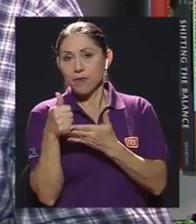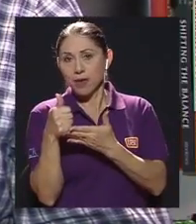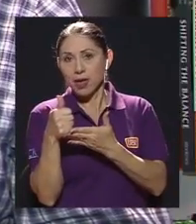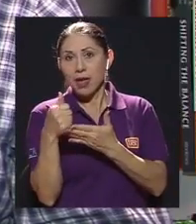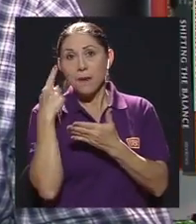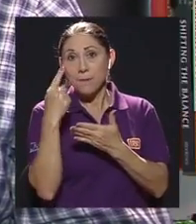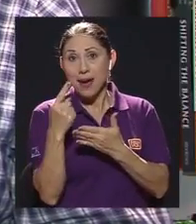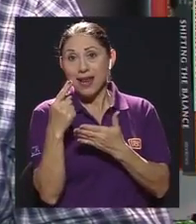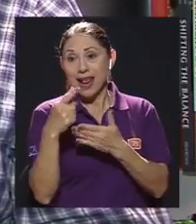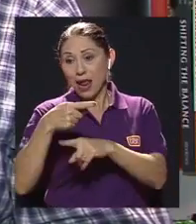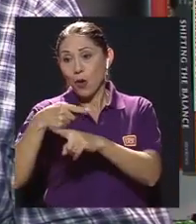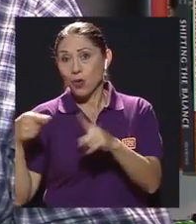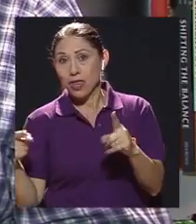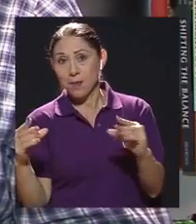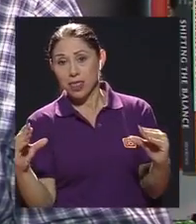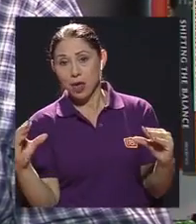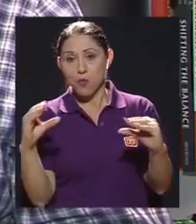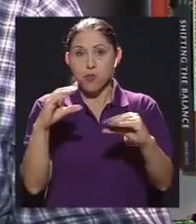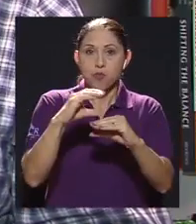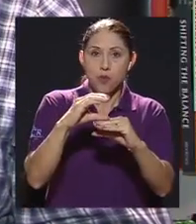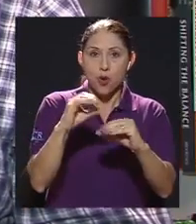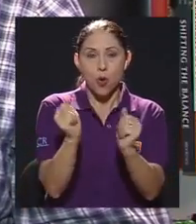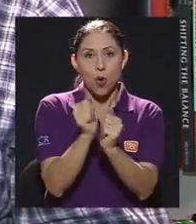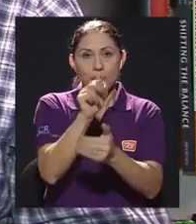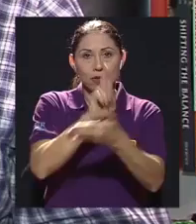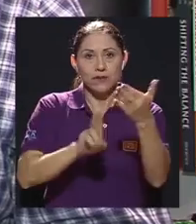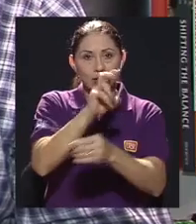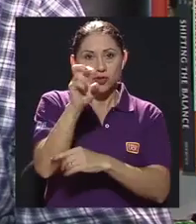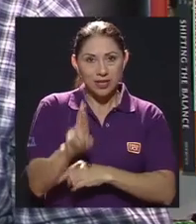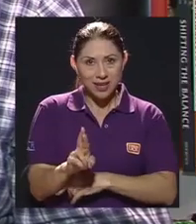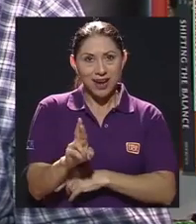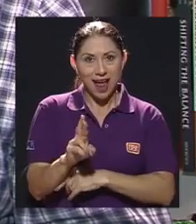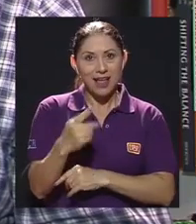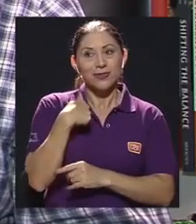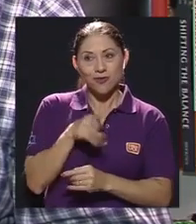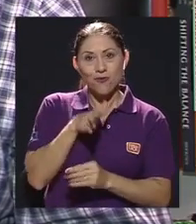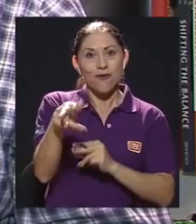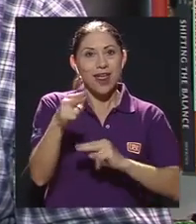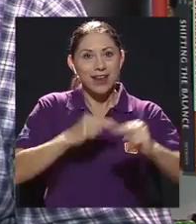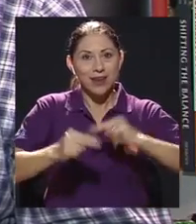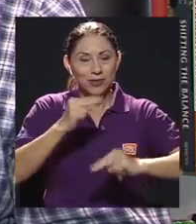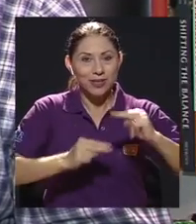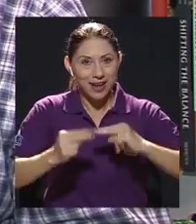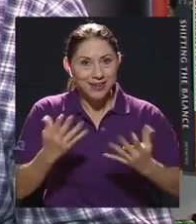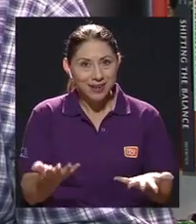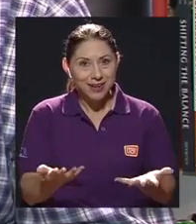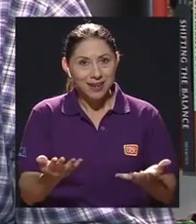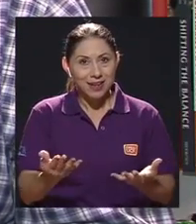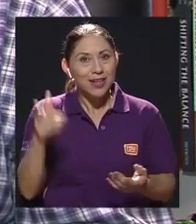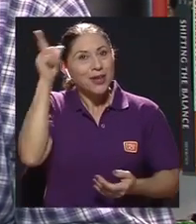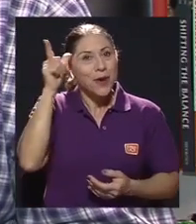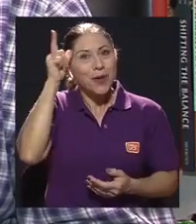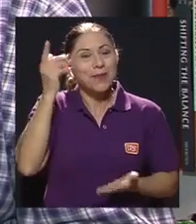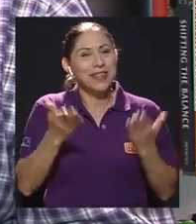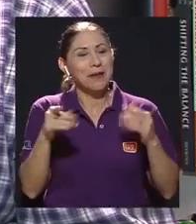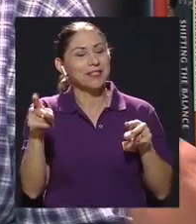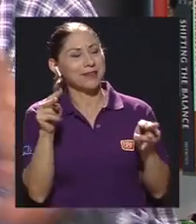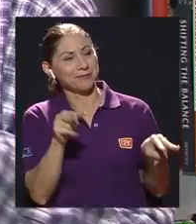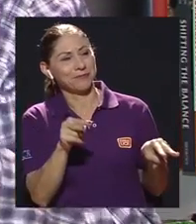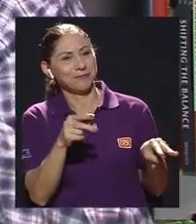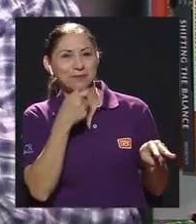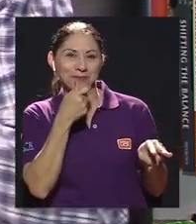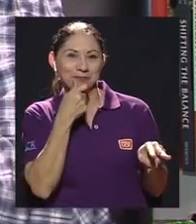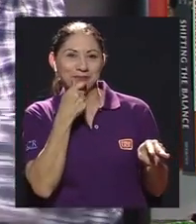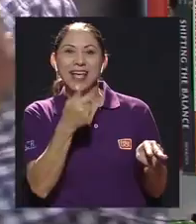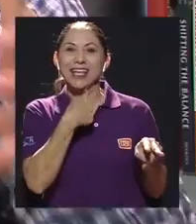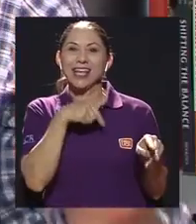conseguir la otra media beca con la Universidad de Costa Rica. Yo llegué a negociar y obviamente le debe haber hecho mucha gracia que yo entrara